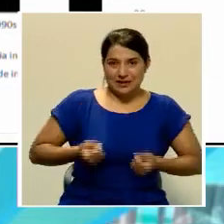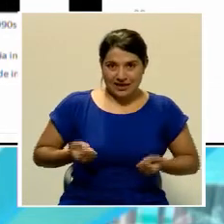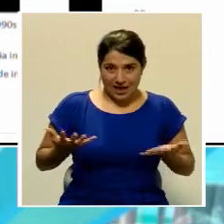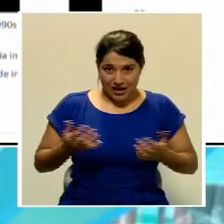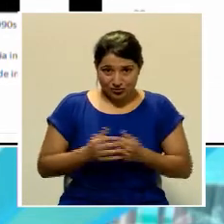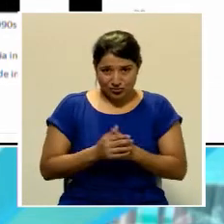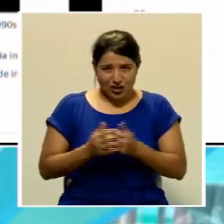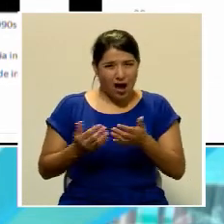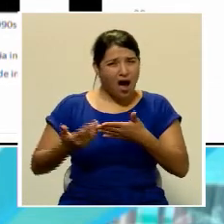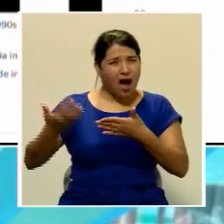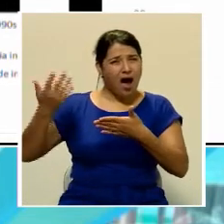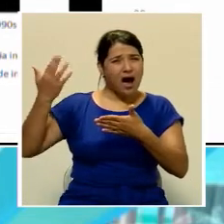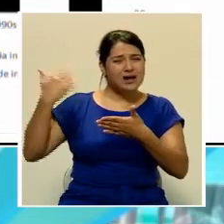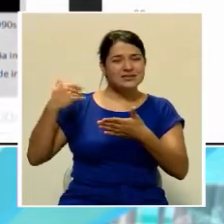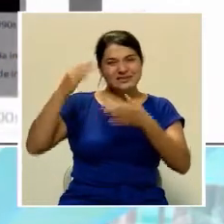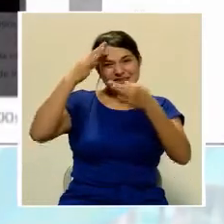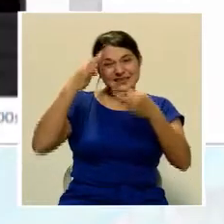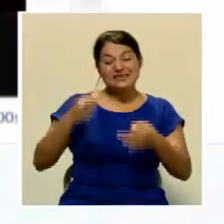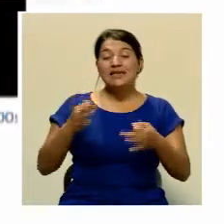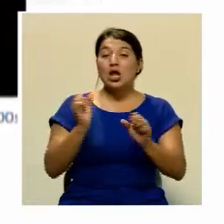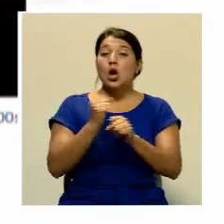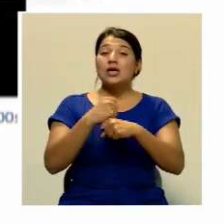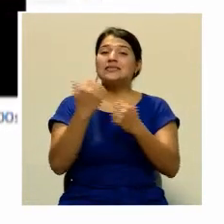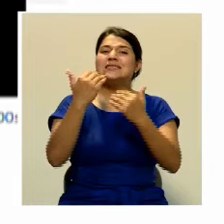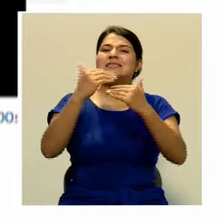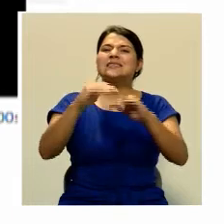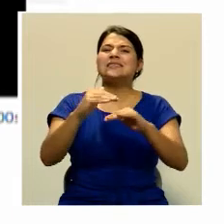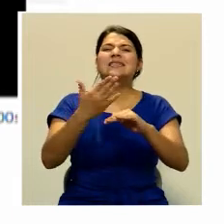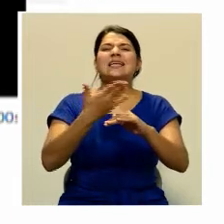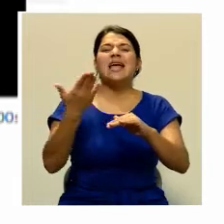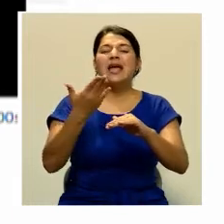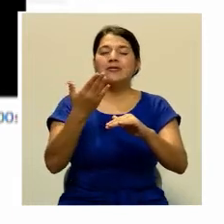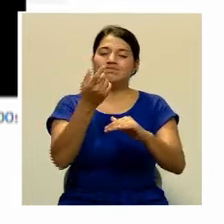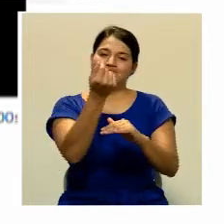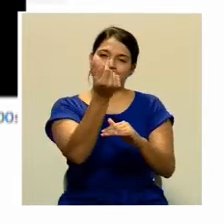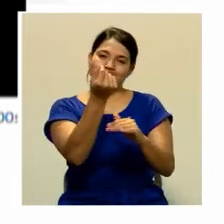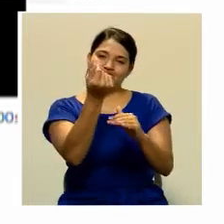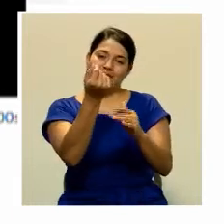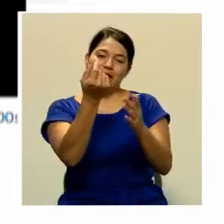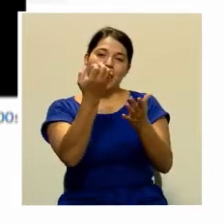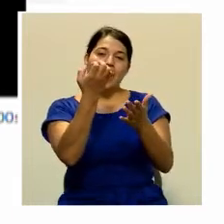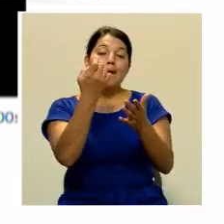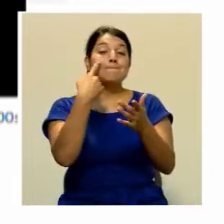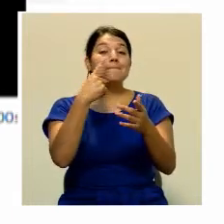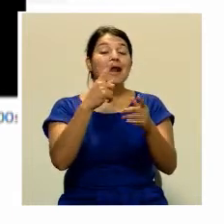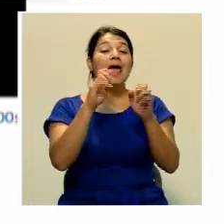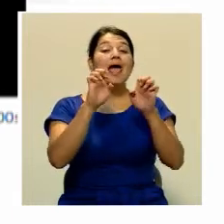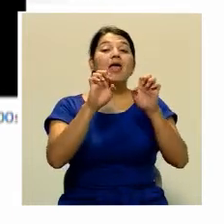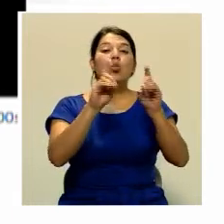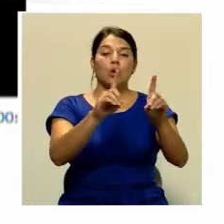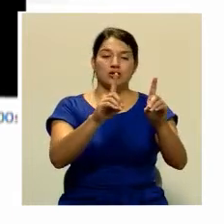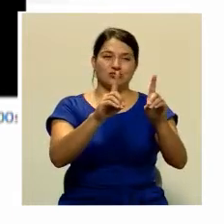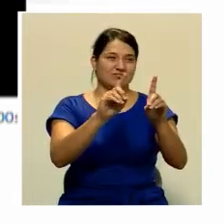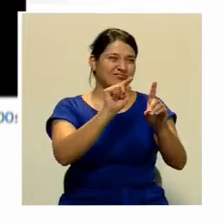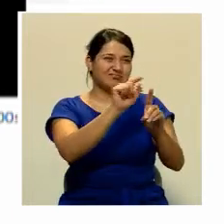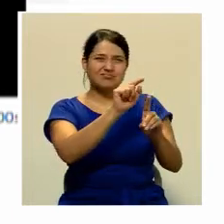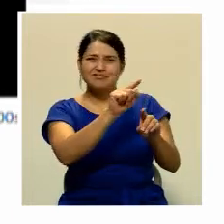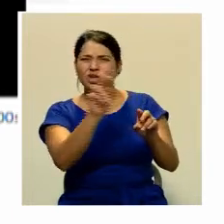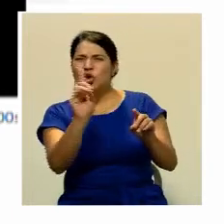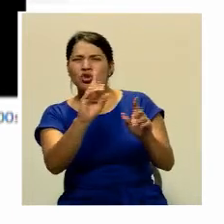gasto en ese momento se decidió hacer lamentablemente en educación. Cuando eso ocurre, estos son